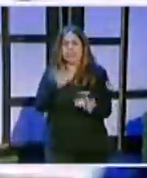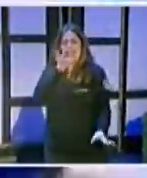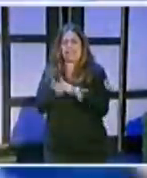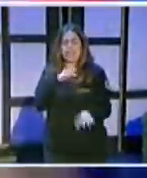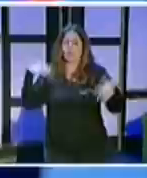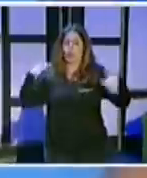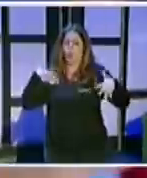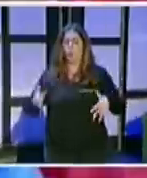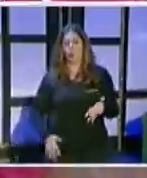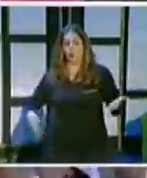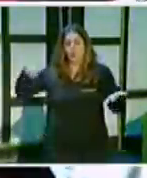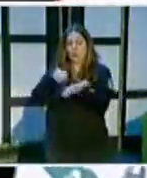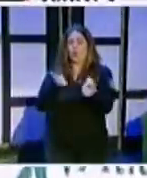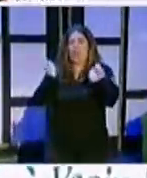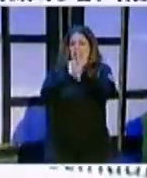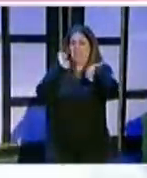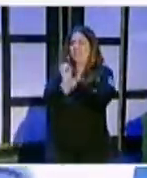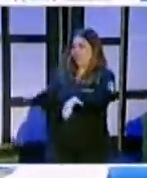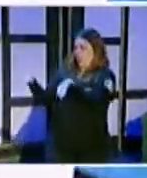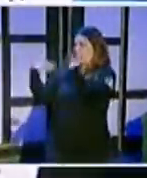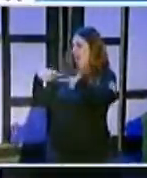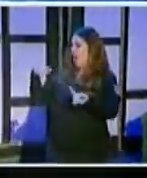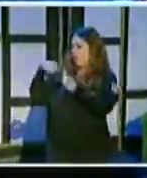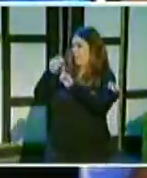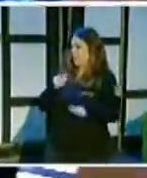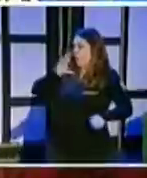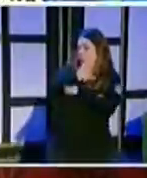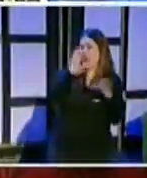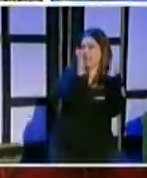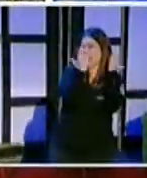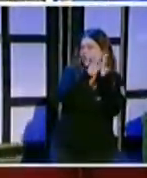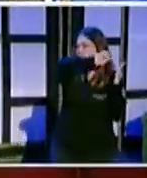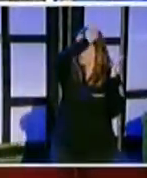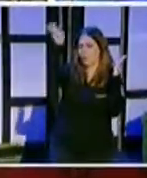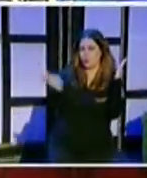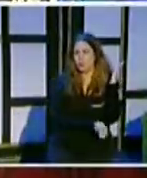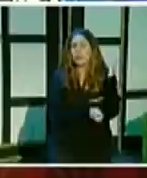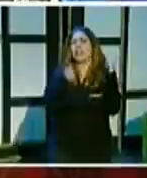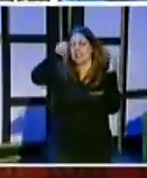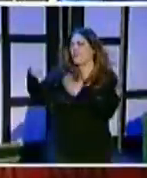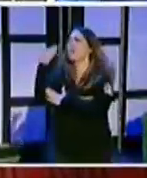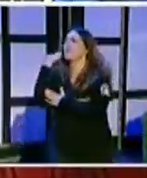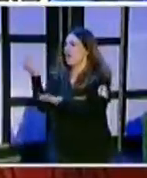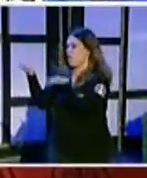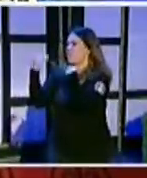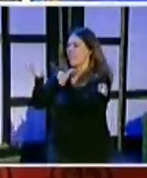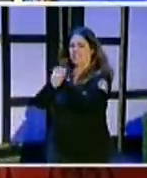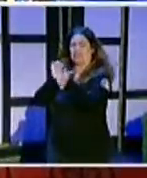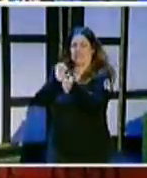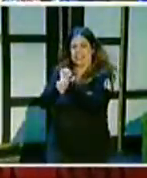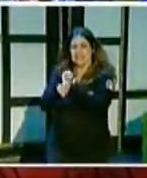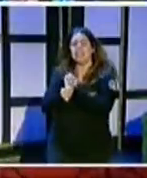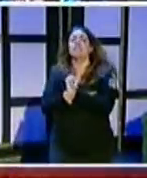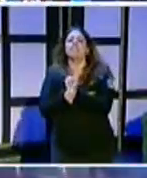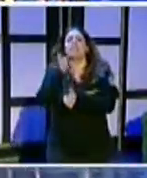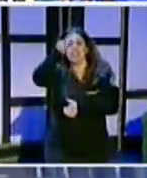navidades. Sacan crédito para que podamos ir a la escuela y le piden al del banco que le retrase las letras. También en esta etapa pues